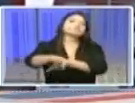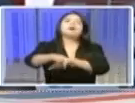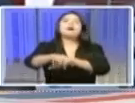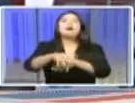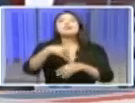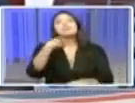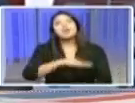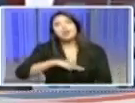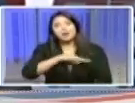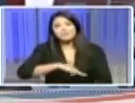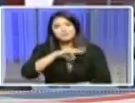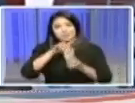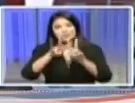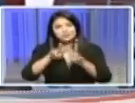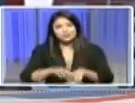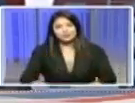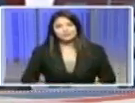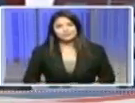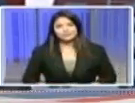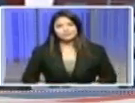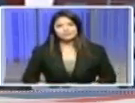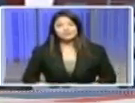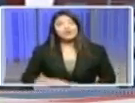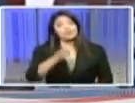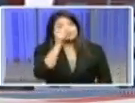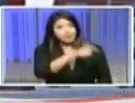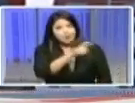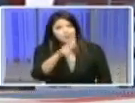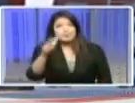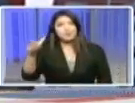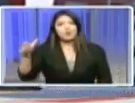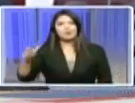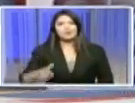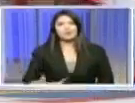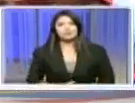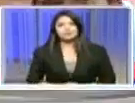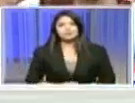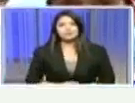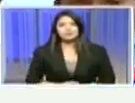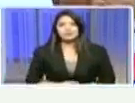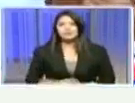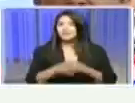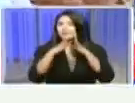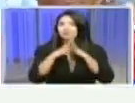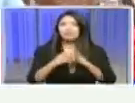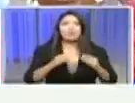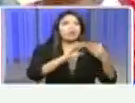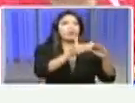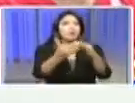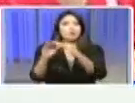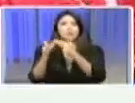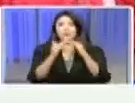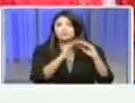la gran misión Vivienda Venezuela, del pueblo, de todos los urbanismos.